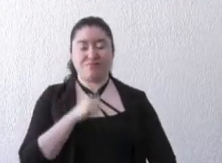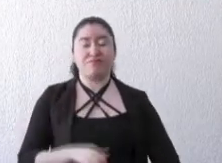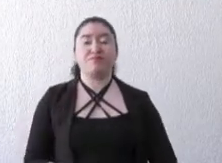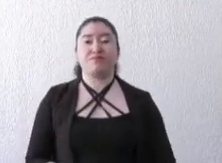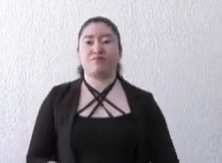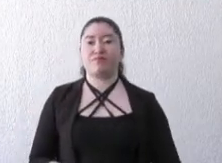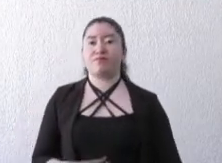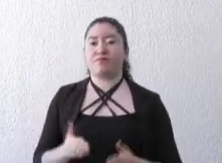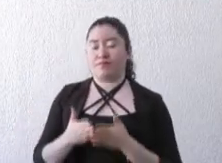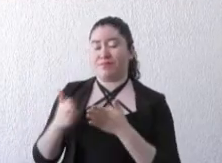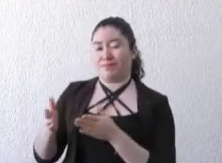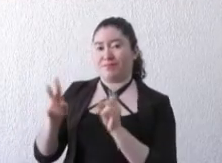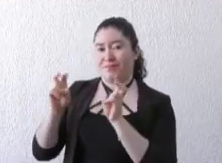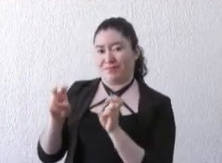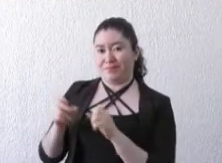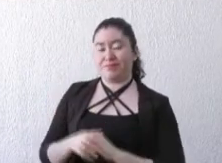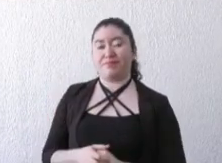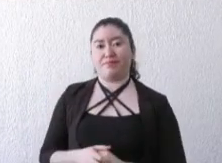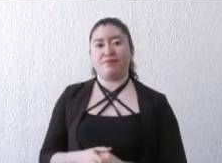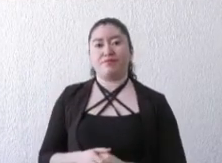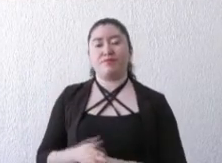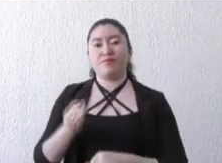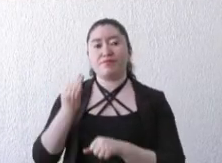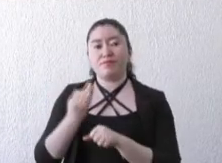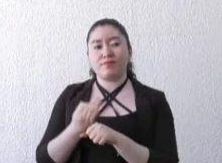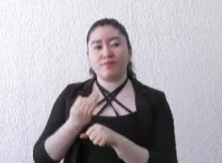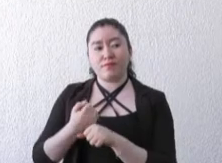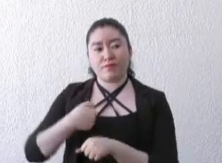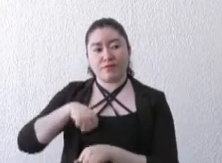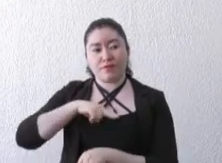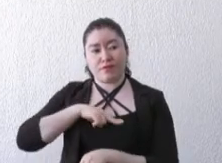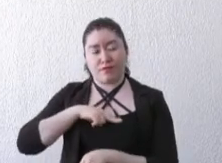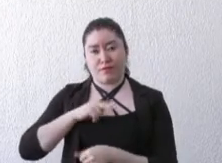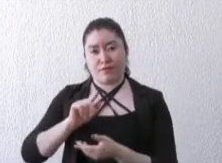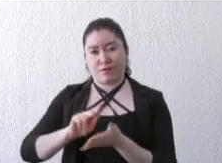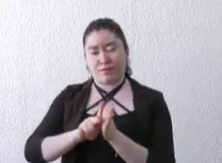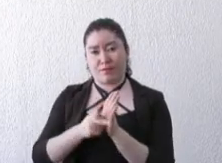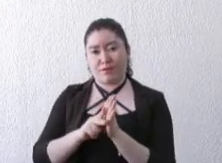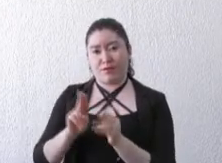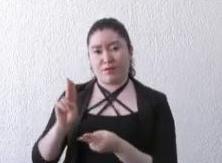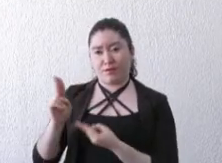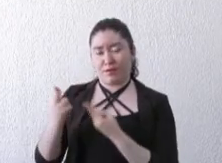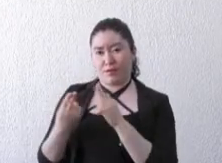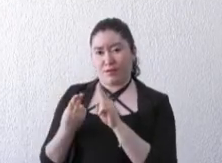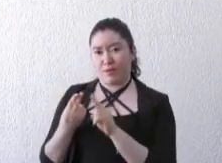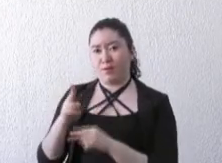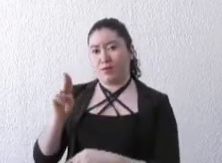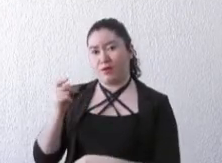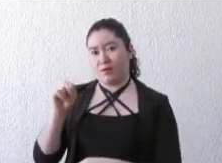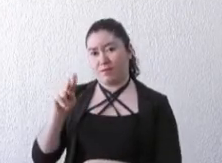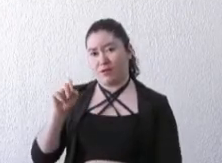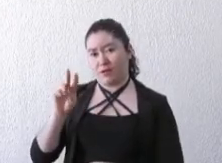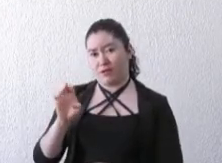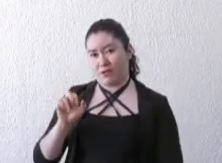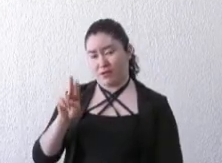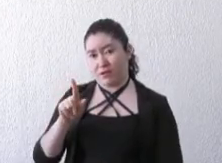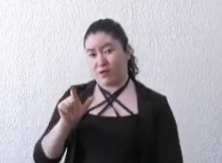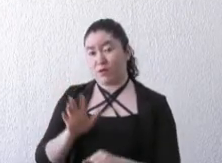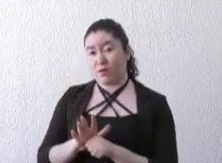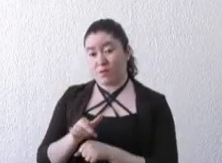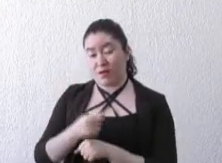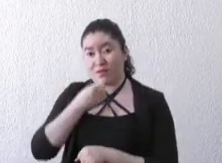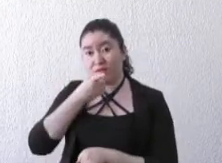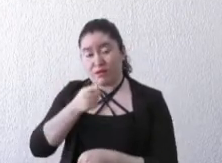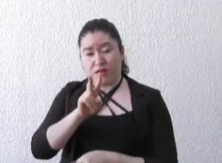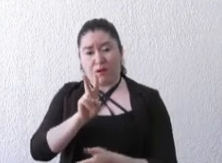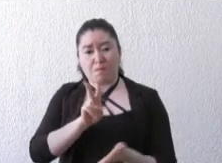doctora, hoy en El Universal publicamos una encuesta donde los capitalinos avalan su